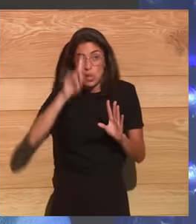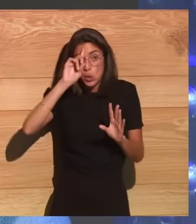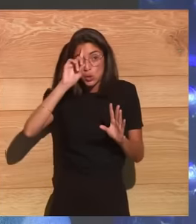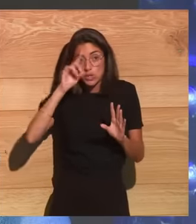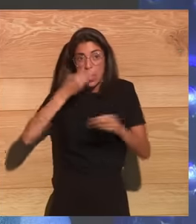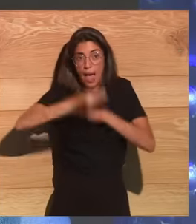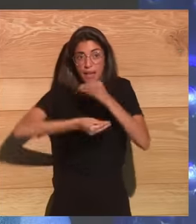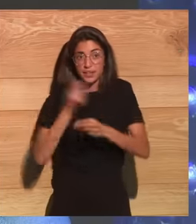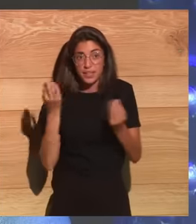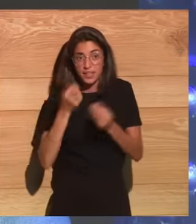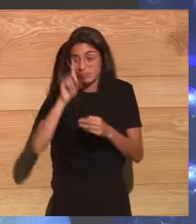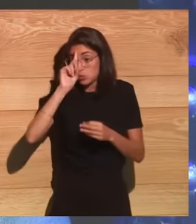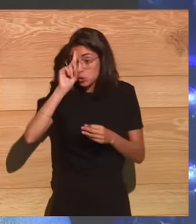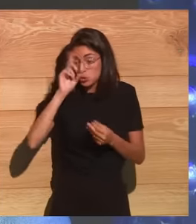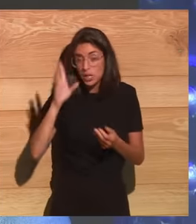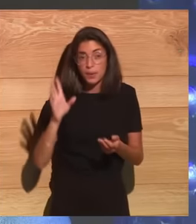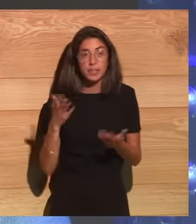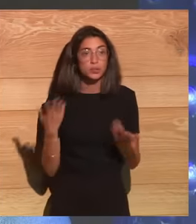haciendo. Umberto González. Entonces,